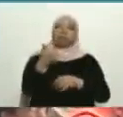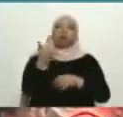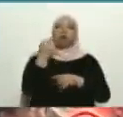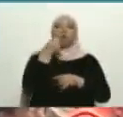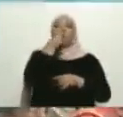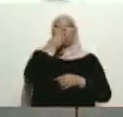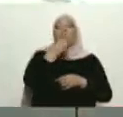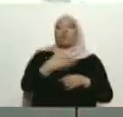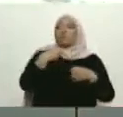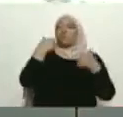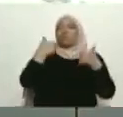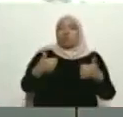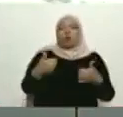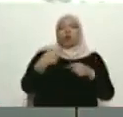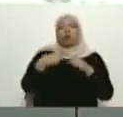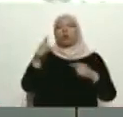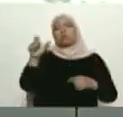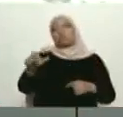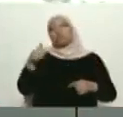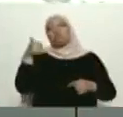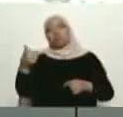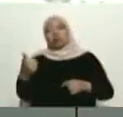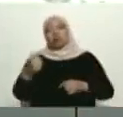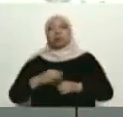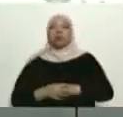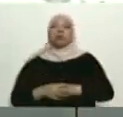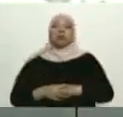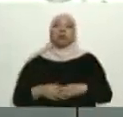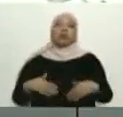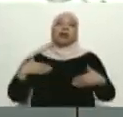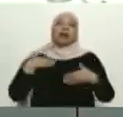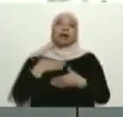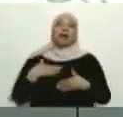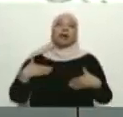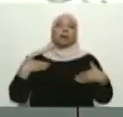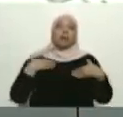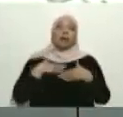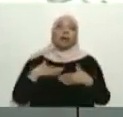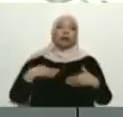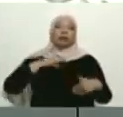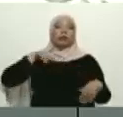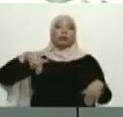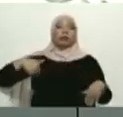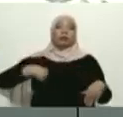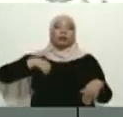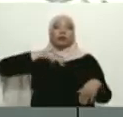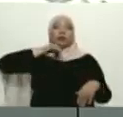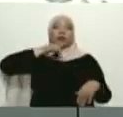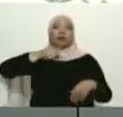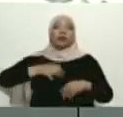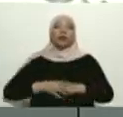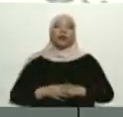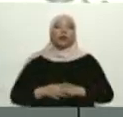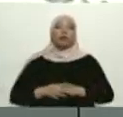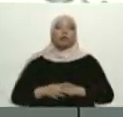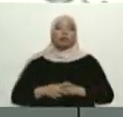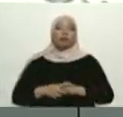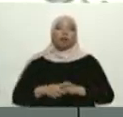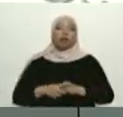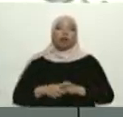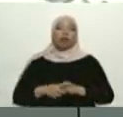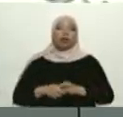estados como el caso de la guaira el nivel de satisfacción llega al 99% según lo dicen los turistas guárica y